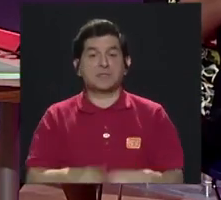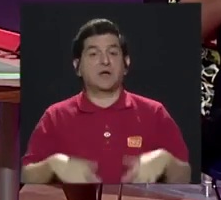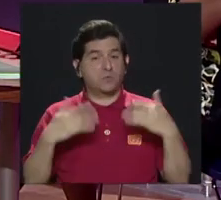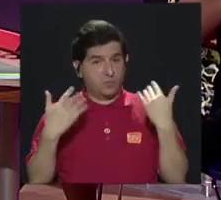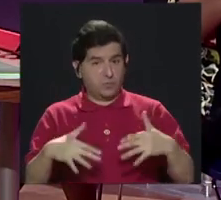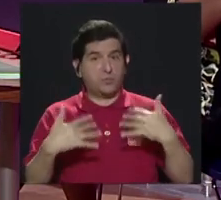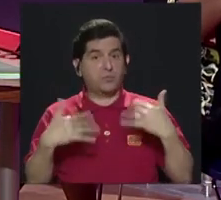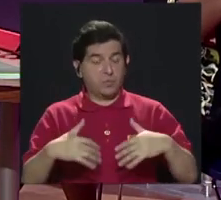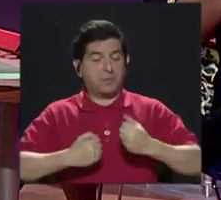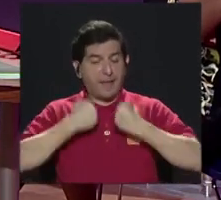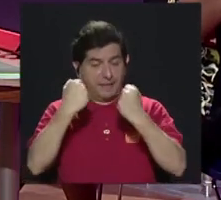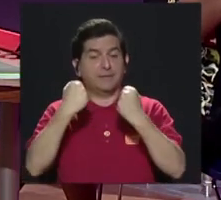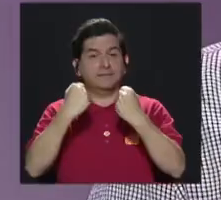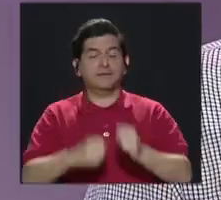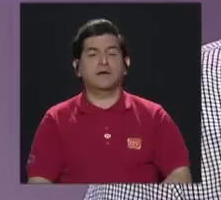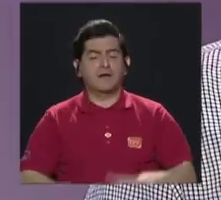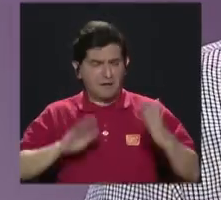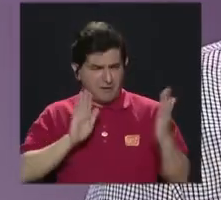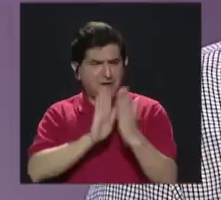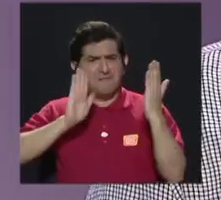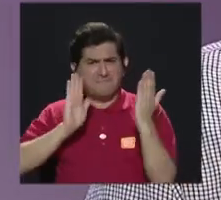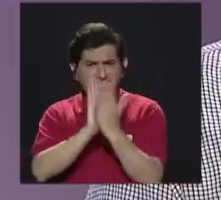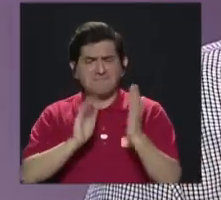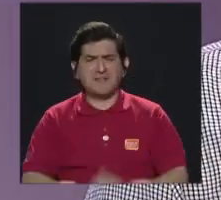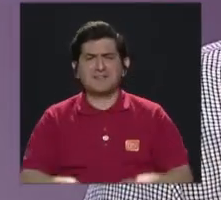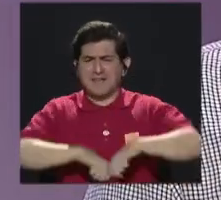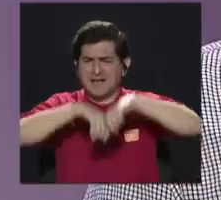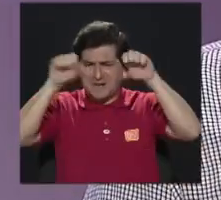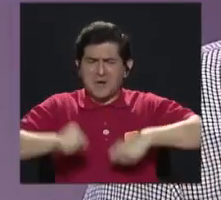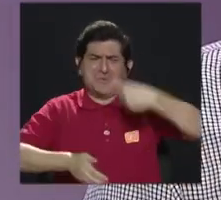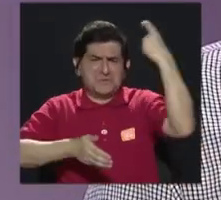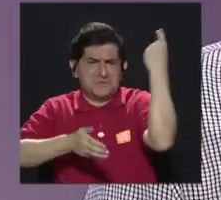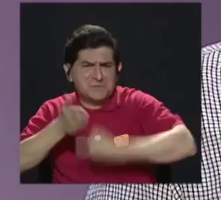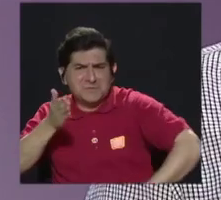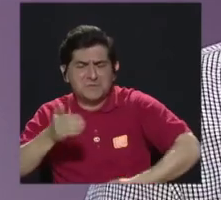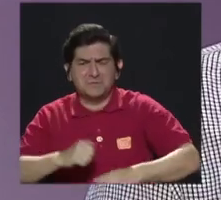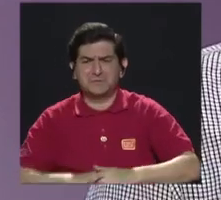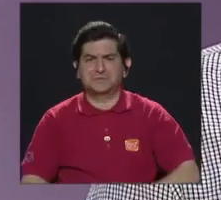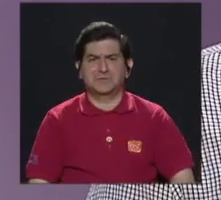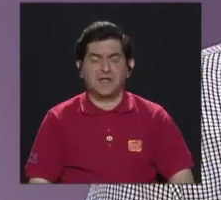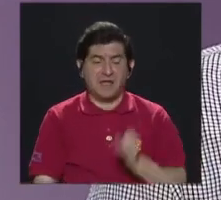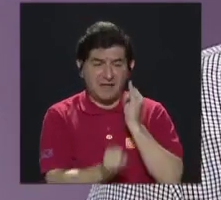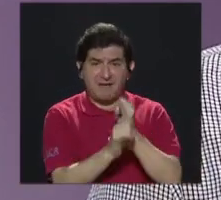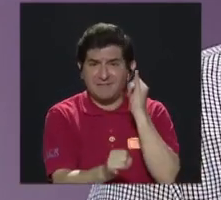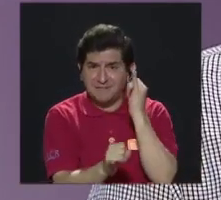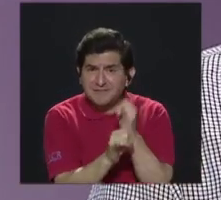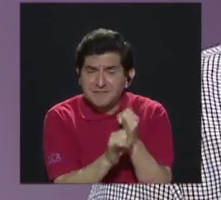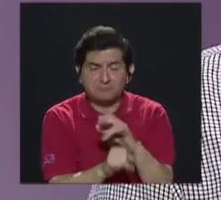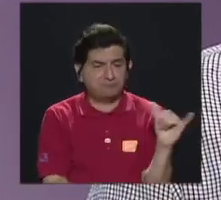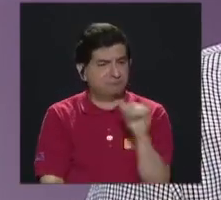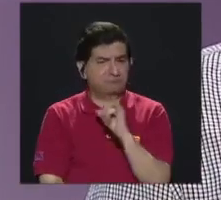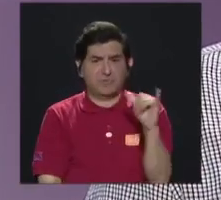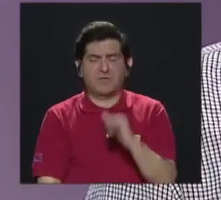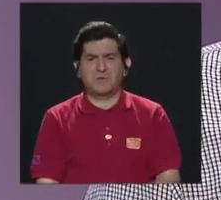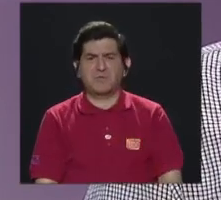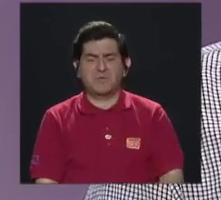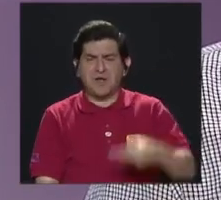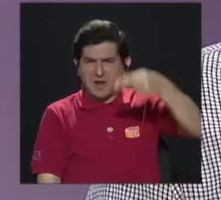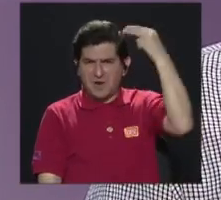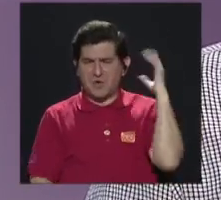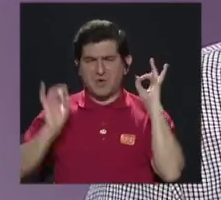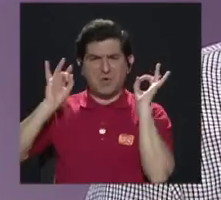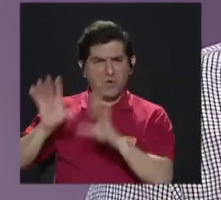tocado enfrentar un aparato que es rígido y una institucionalidad que también es homofóbica,